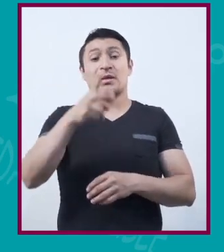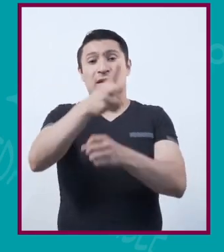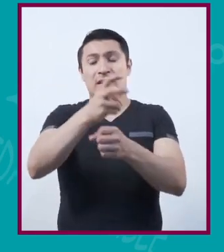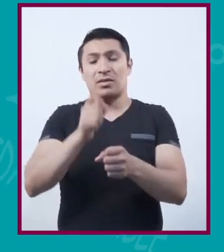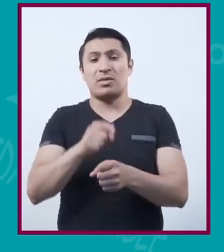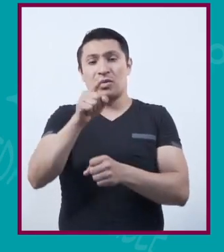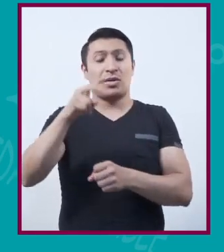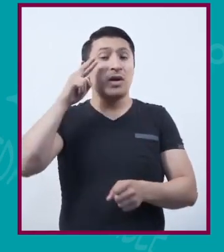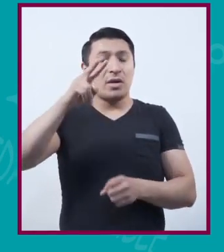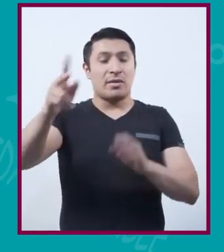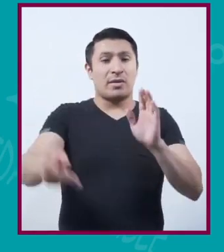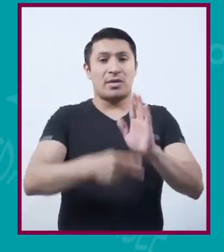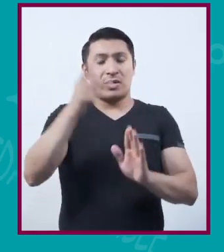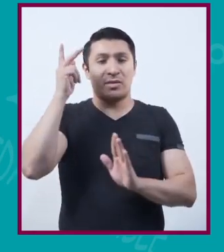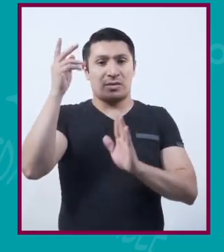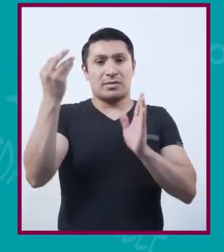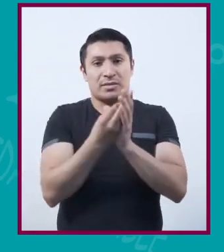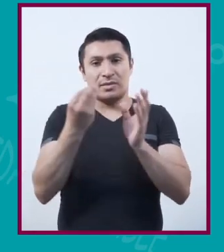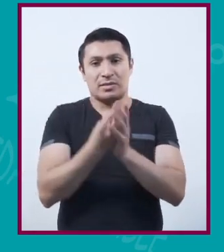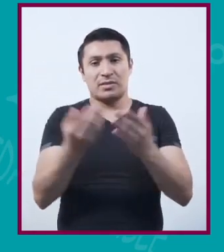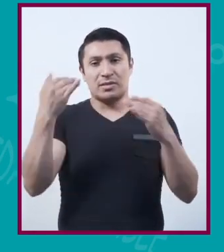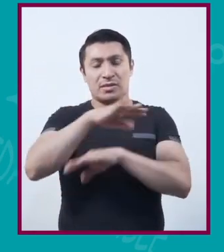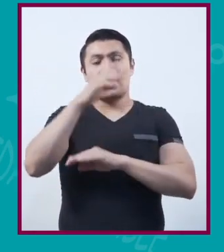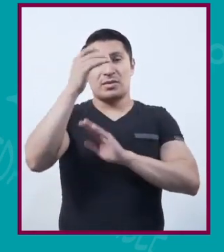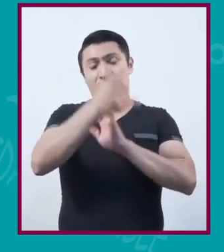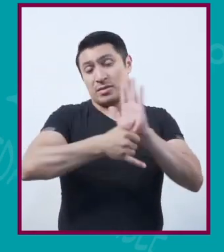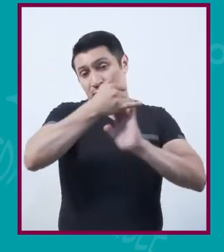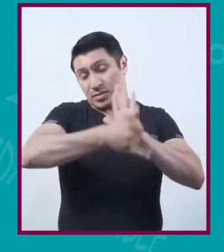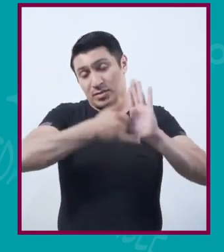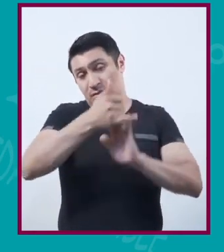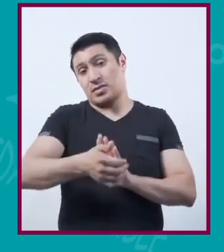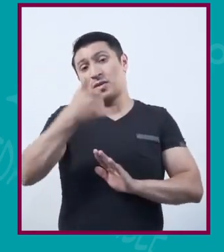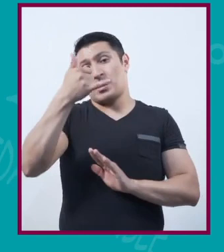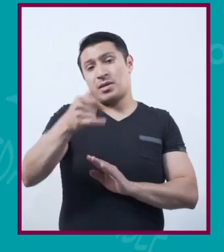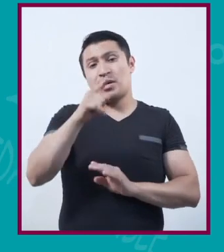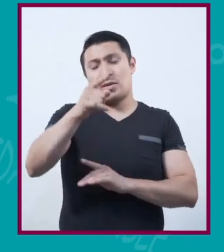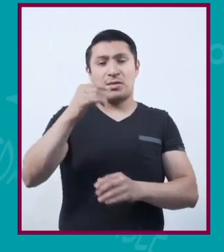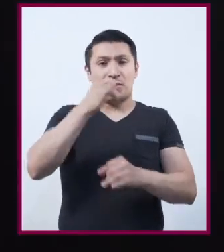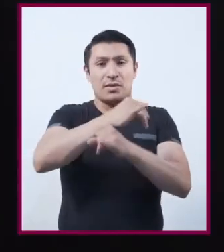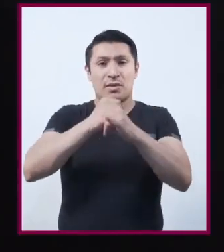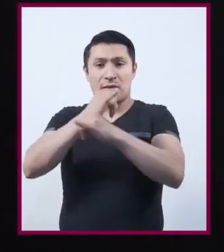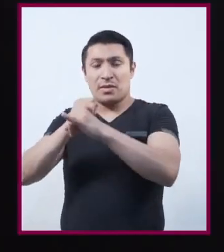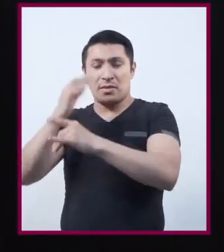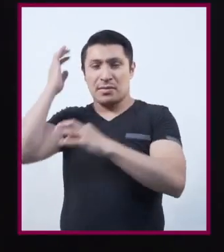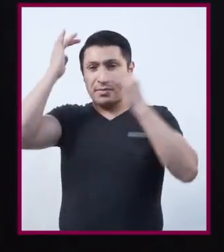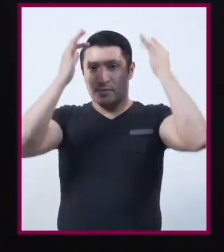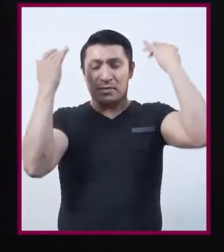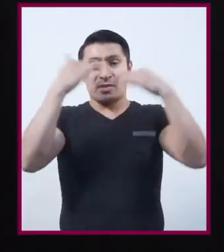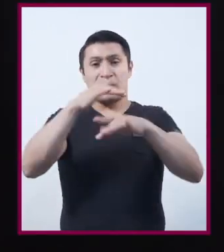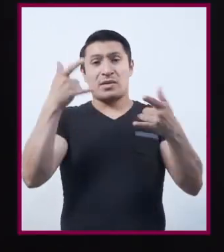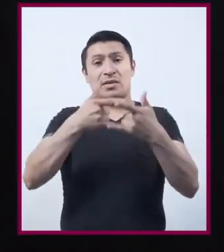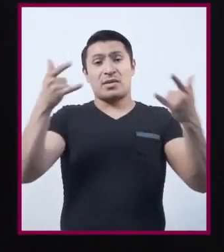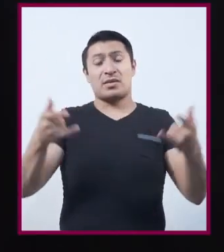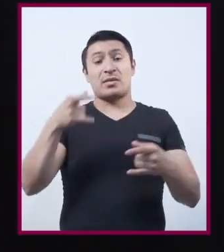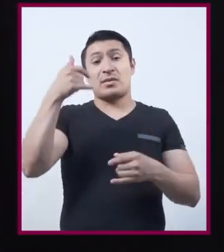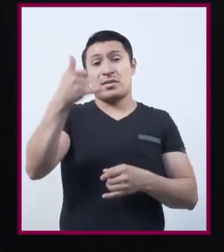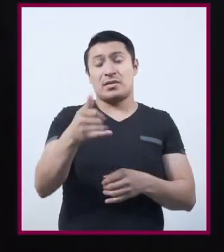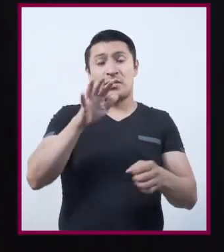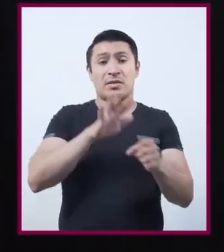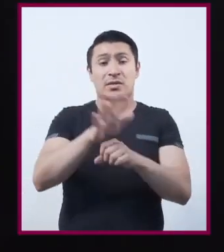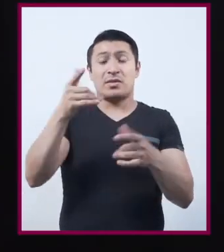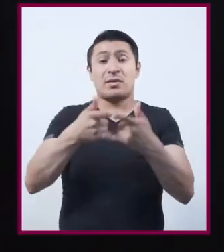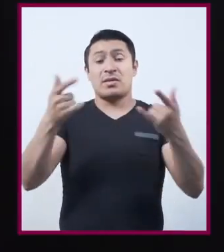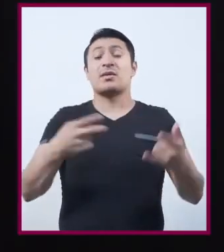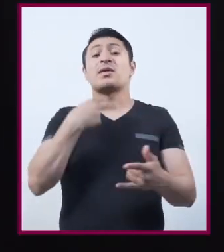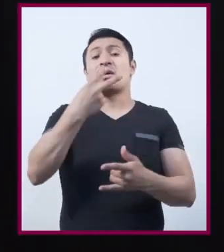jovenesencasa.cep.gov.mx. Te invitamos a ver nuevamente este programa a través de nuestro canal de YouTube y a seguir reflexionando en torno a la historia y